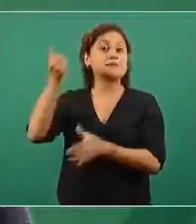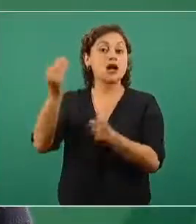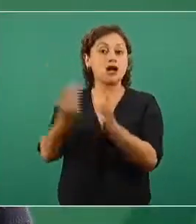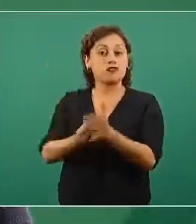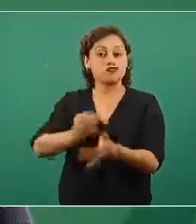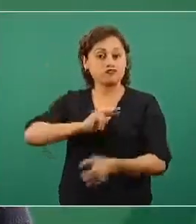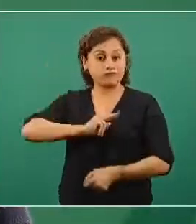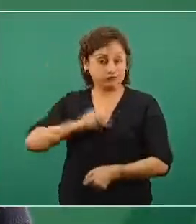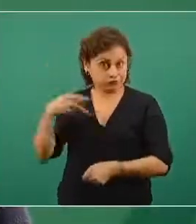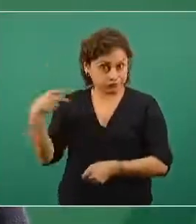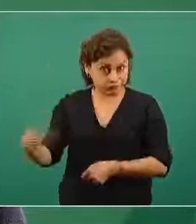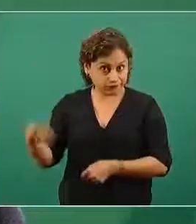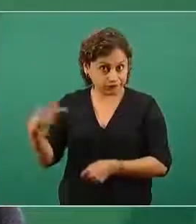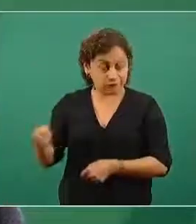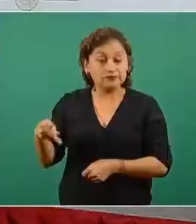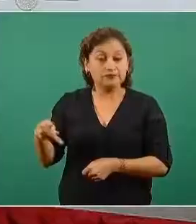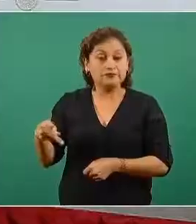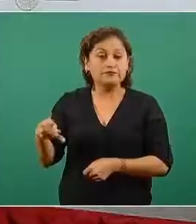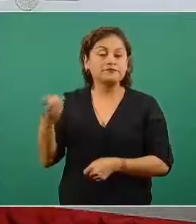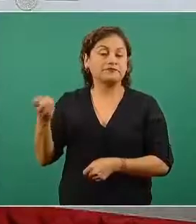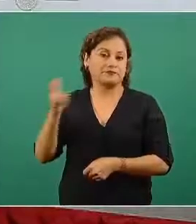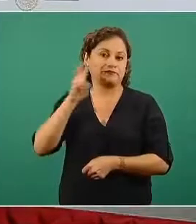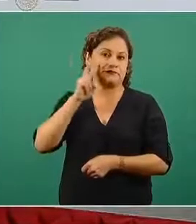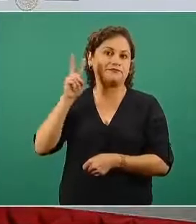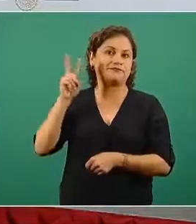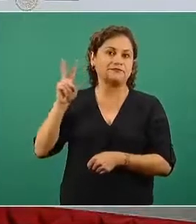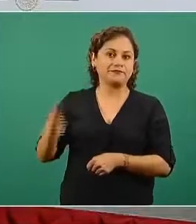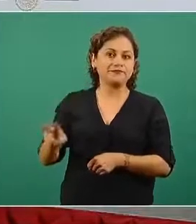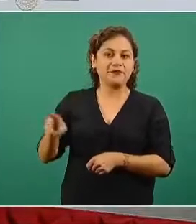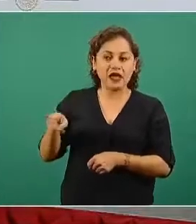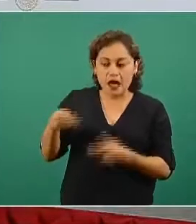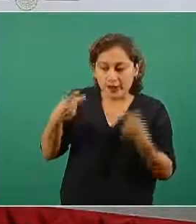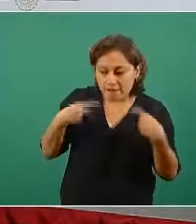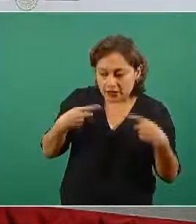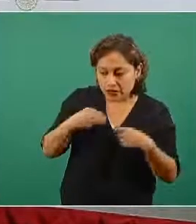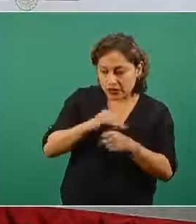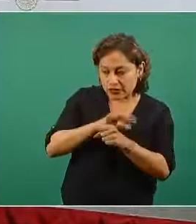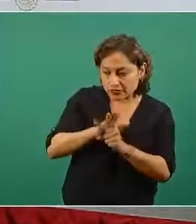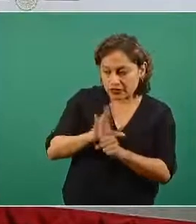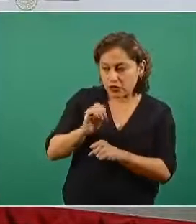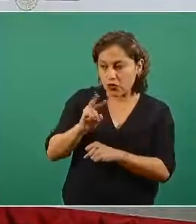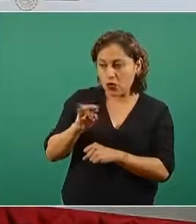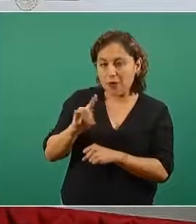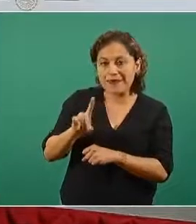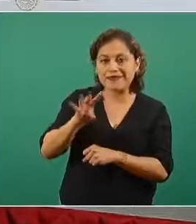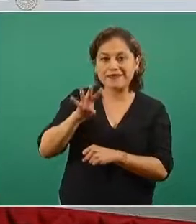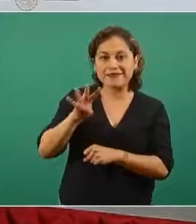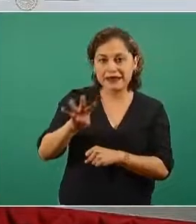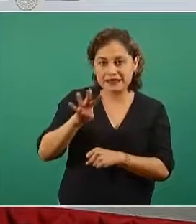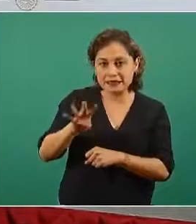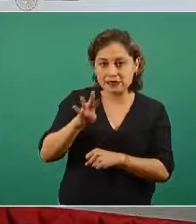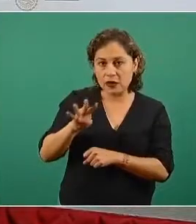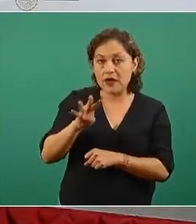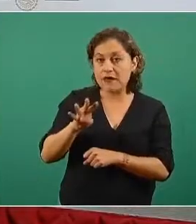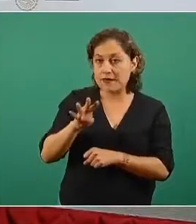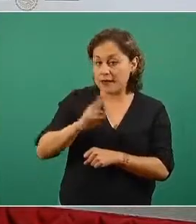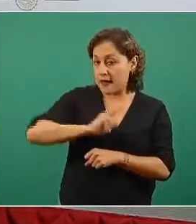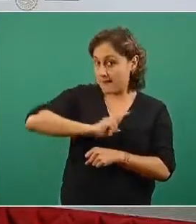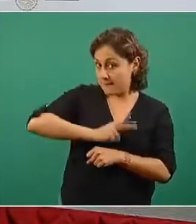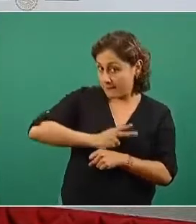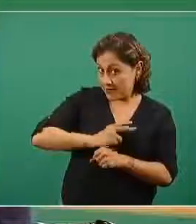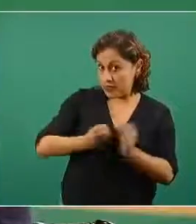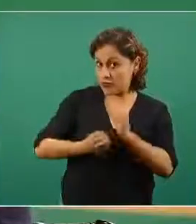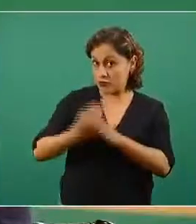han identificado la mayoría de casos o personas confirmadas con COVID-19 hasta el momento con esta